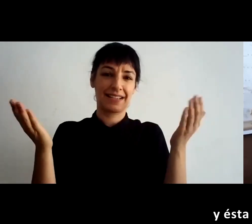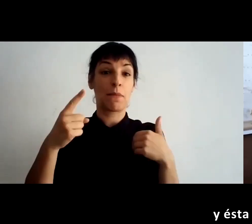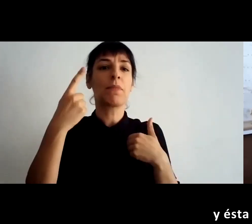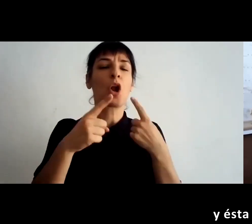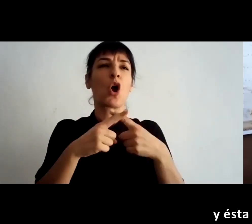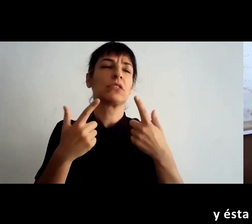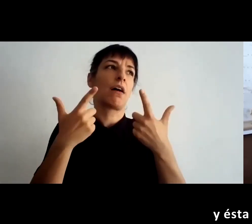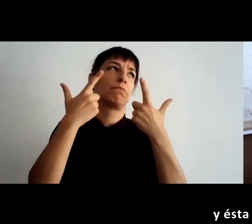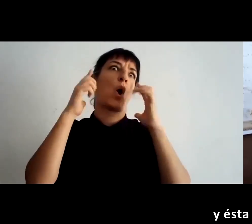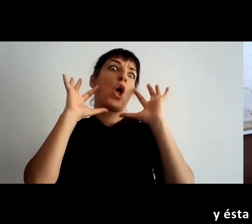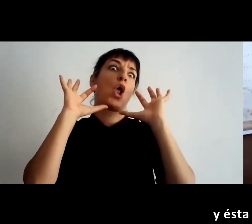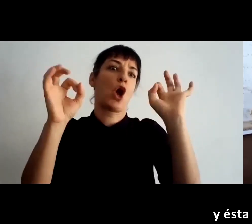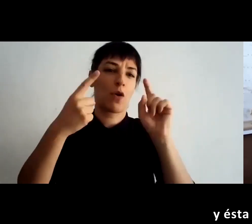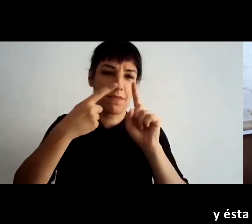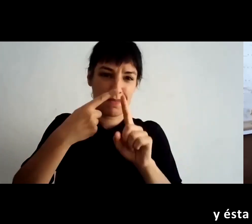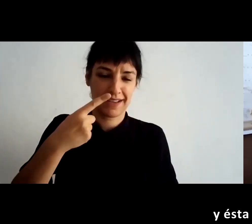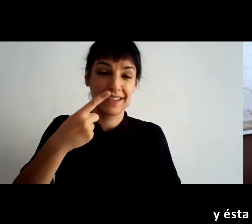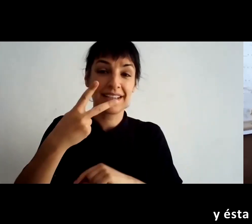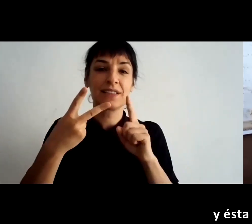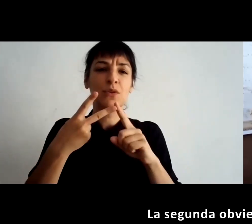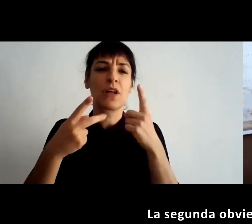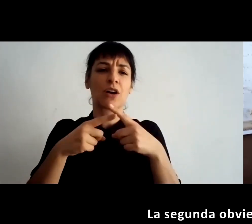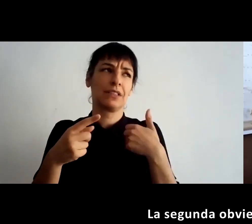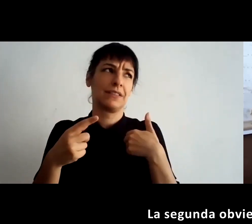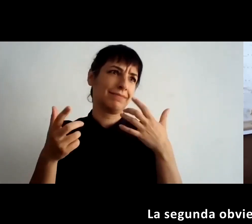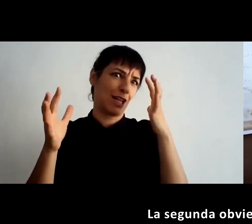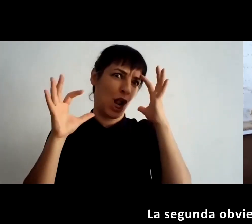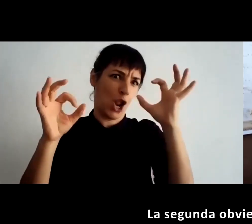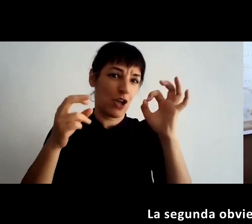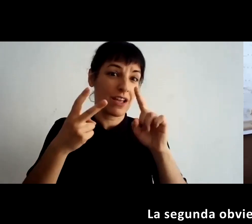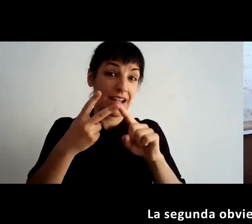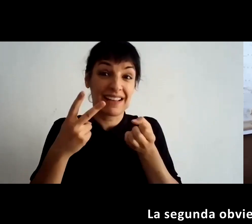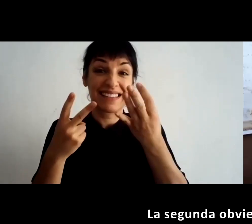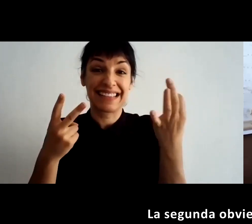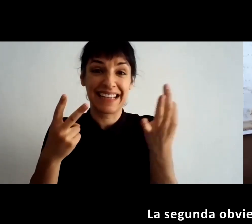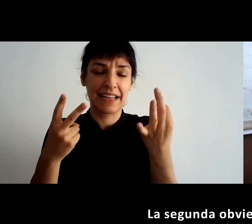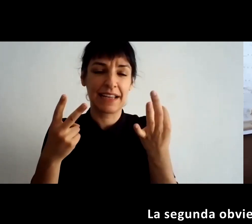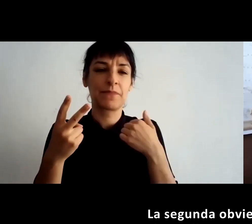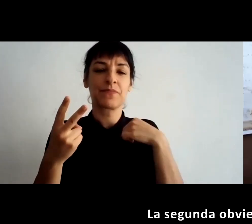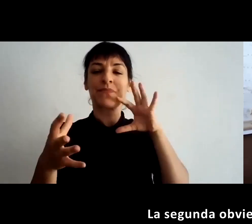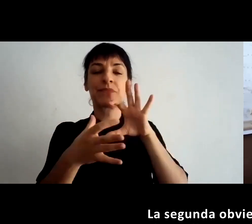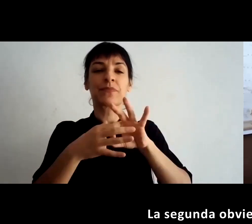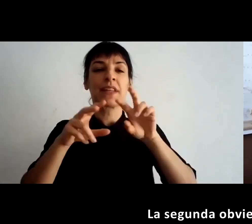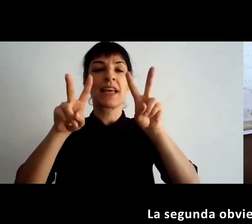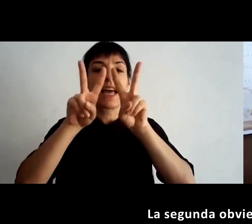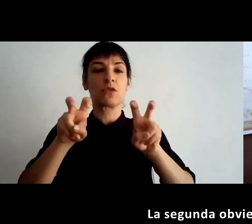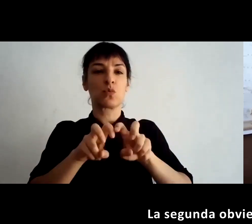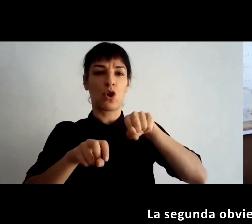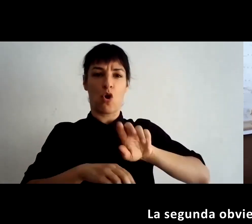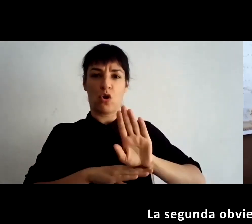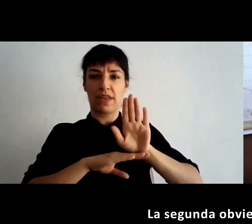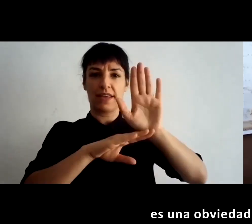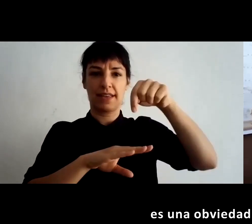obviedad. La segunda obviedad se refiere al estudio que se presenta